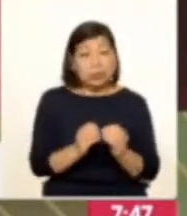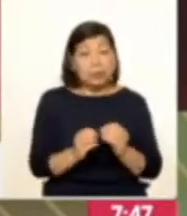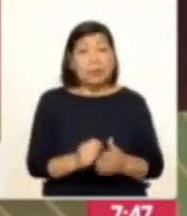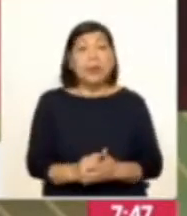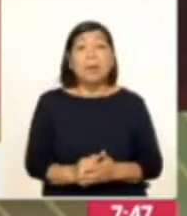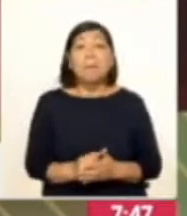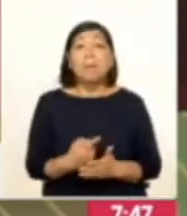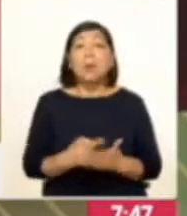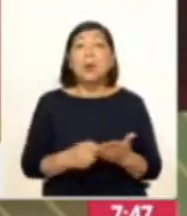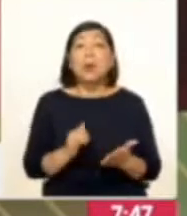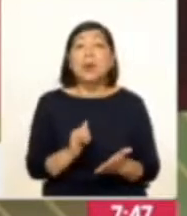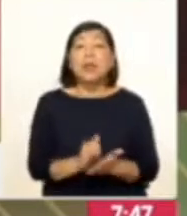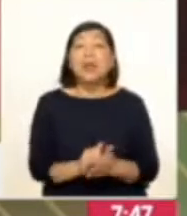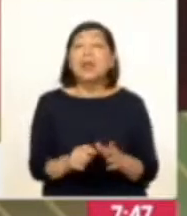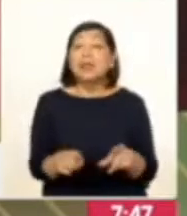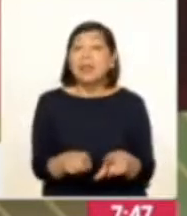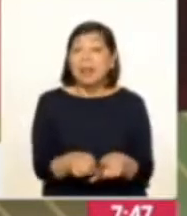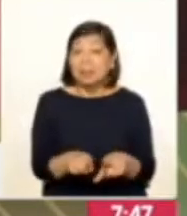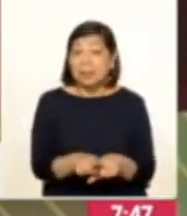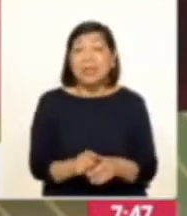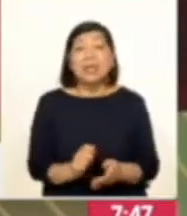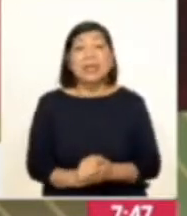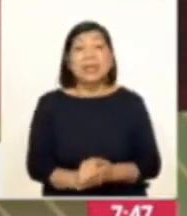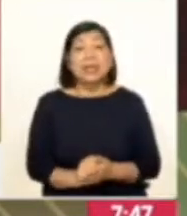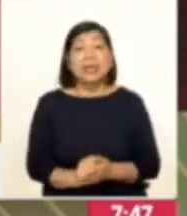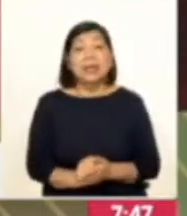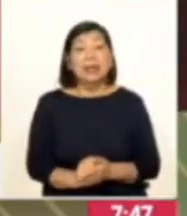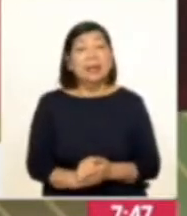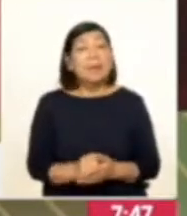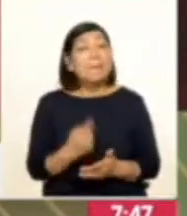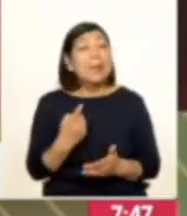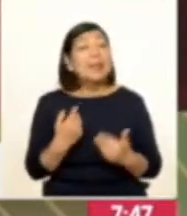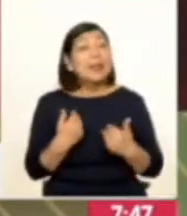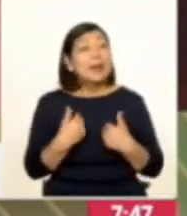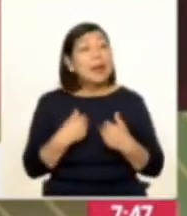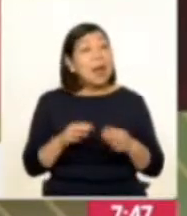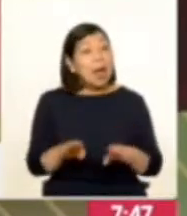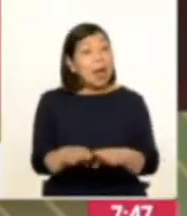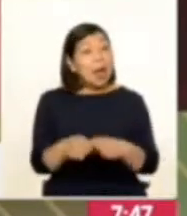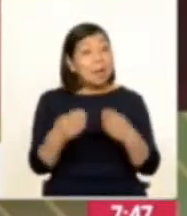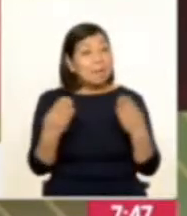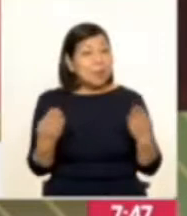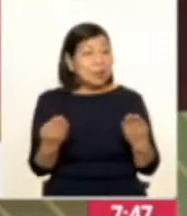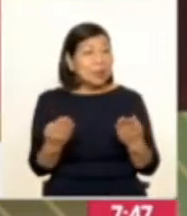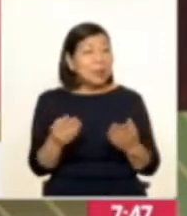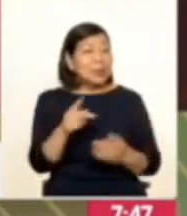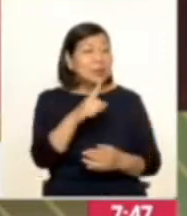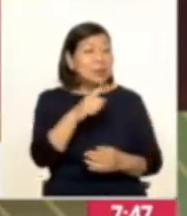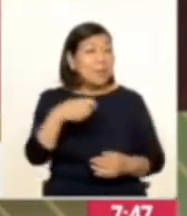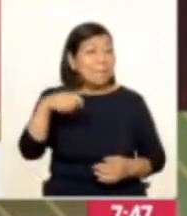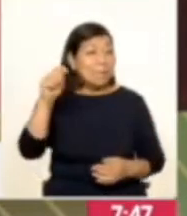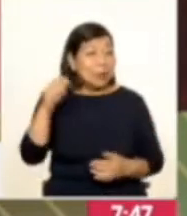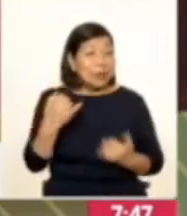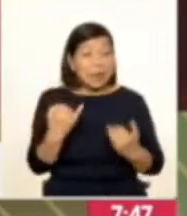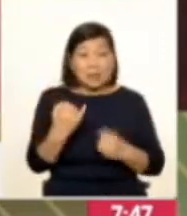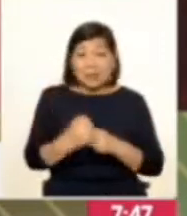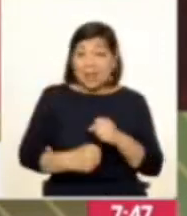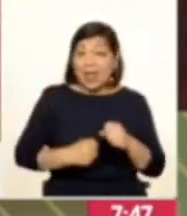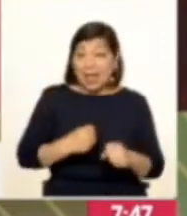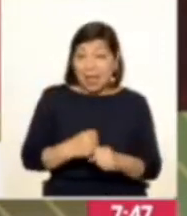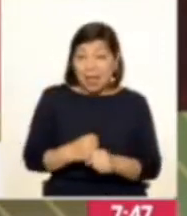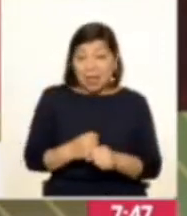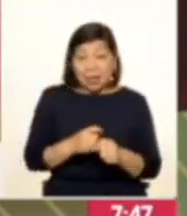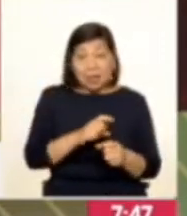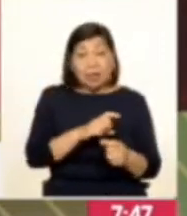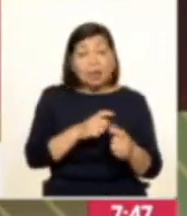y por tanto también debemos eh La idea es tener una cobertura prácticamente del 100% este año la